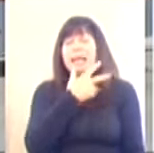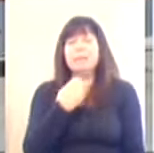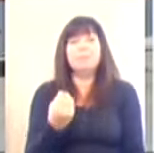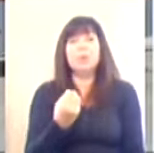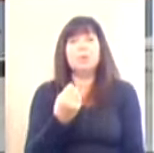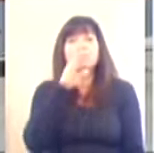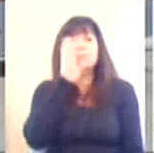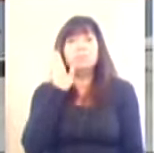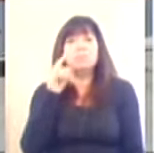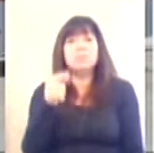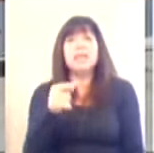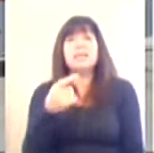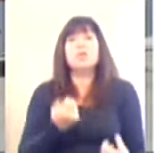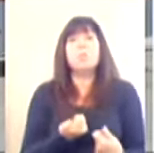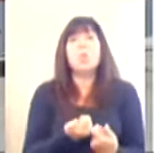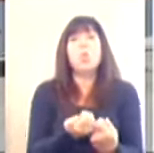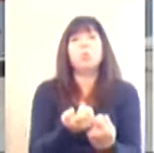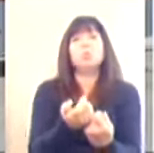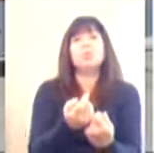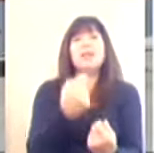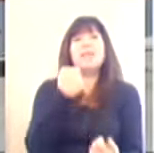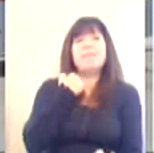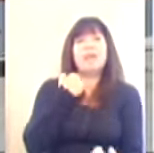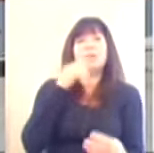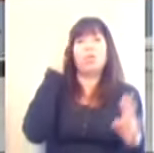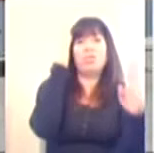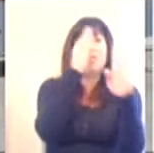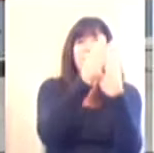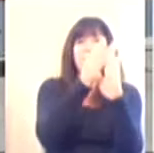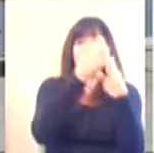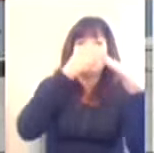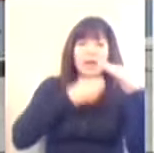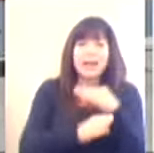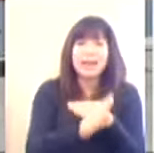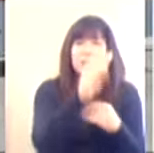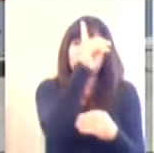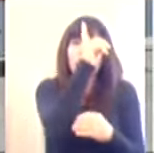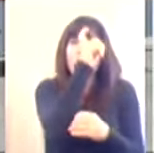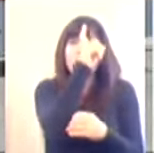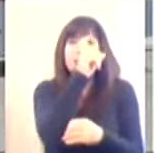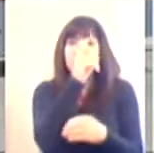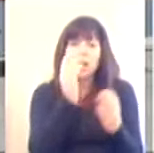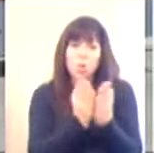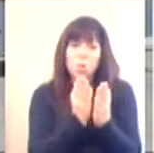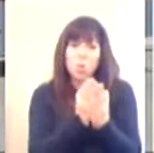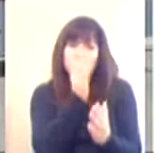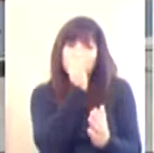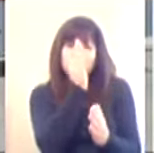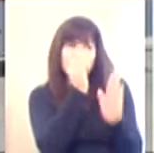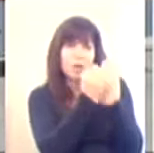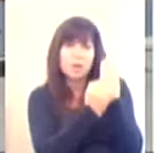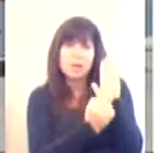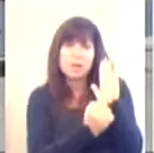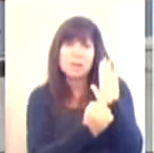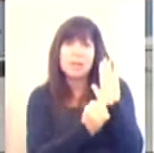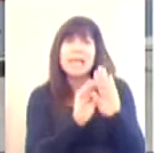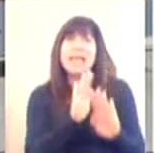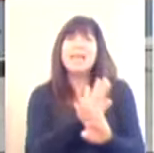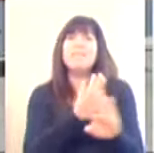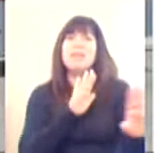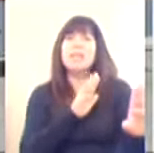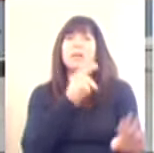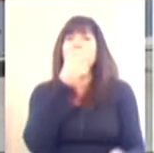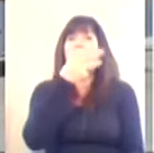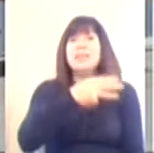a producir efectos directos en los ingresos hospitalarios, según estima del estudio, evitando 3.000 ingresos hospitalarios al